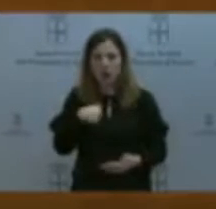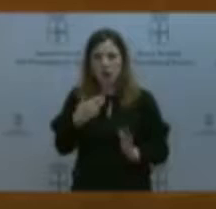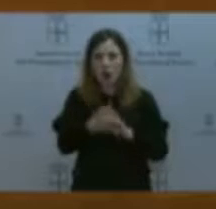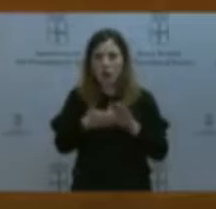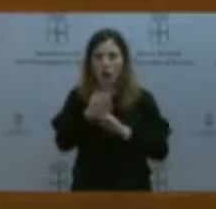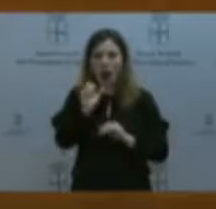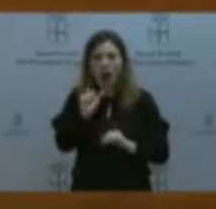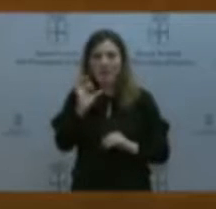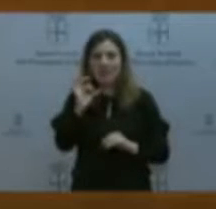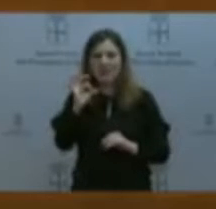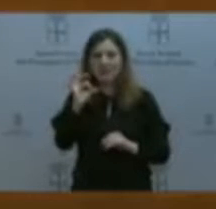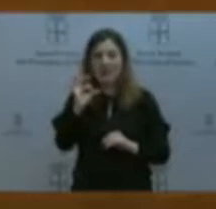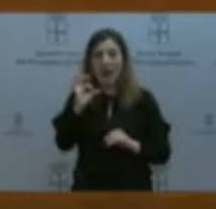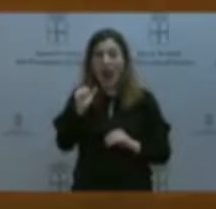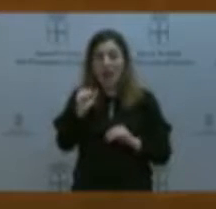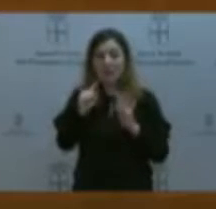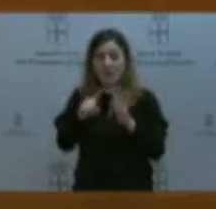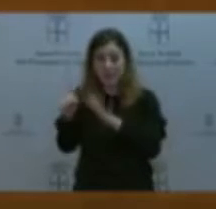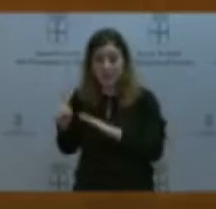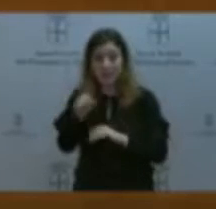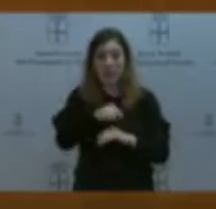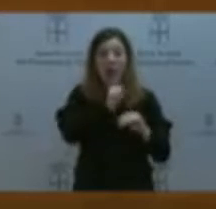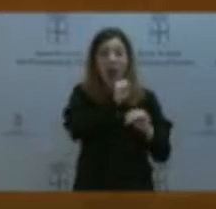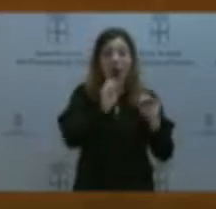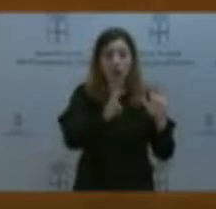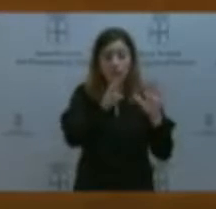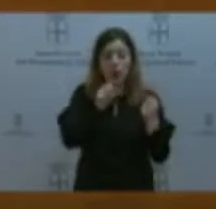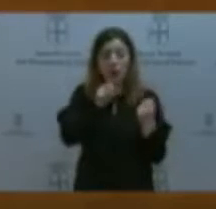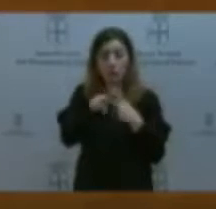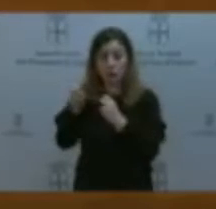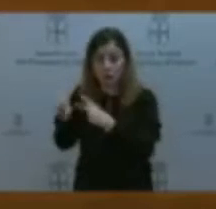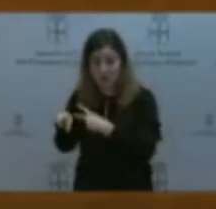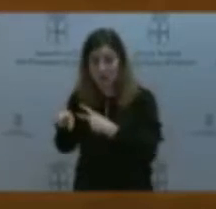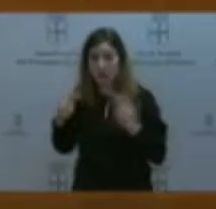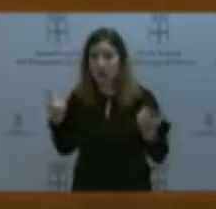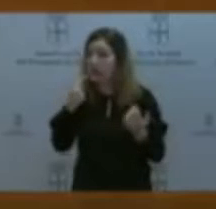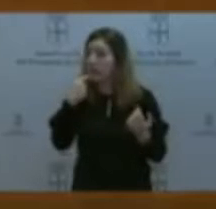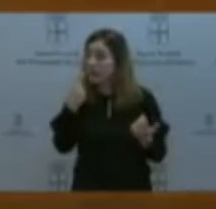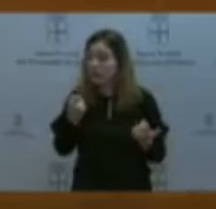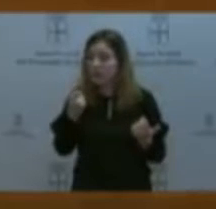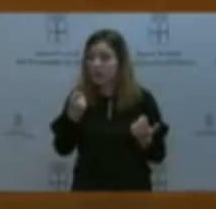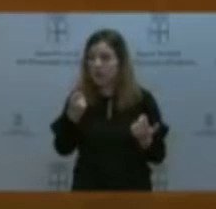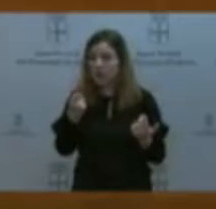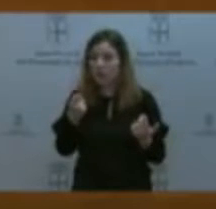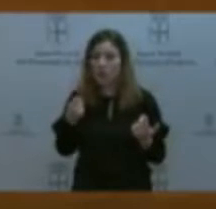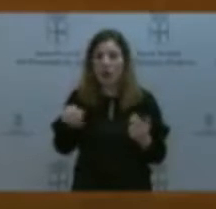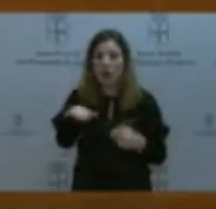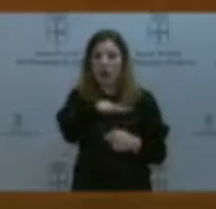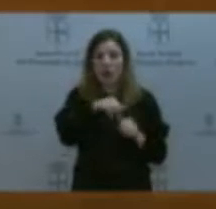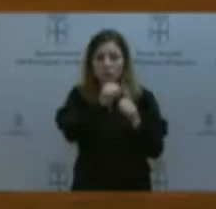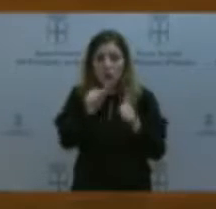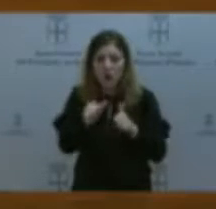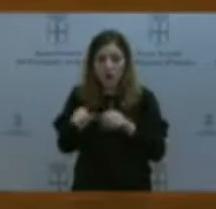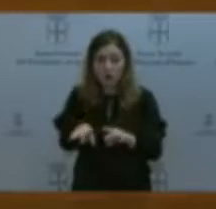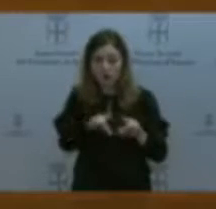otro lado, no respondían a criterios de un modelo territorial homogéneo y que aprovechara todas las potencialidades del